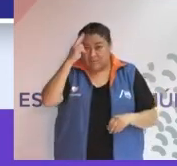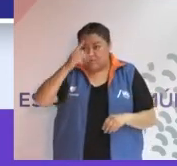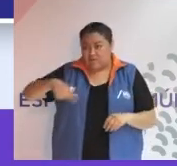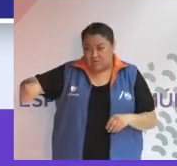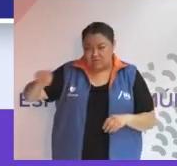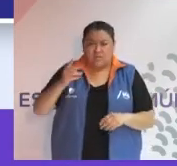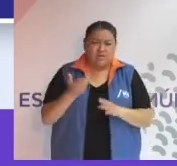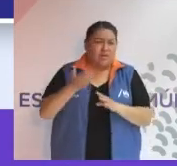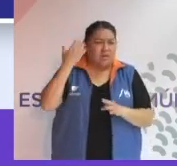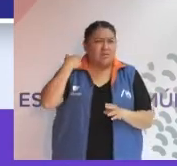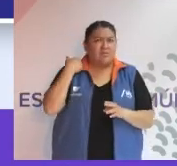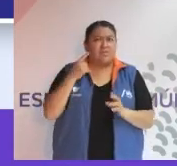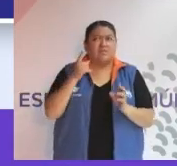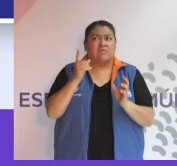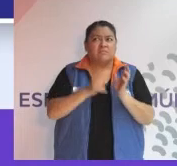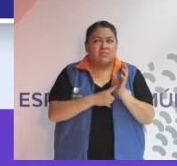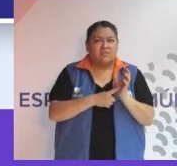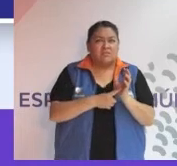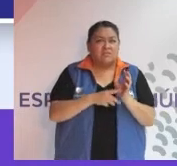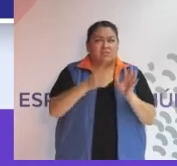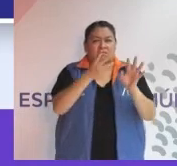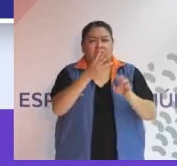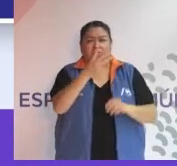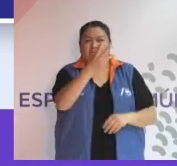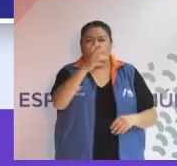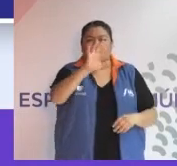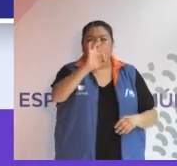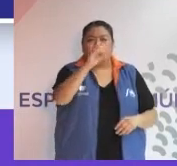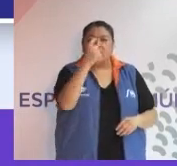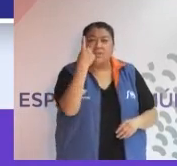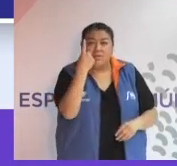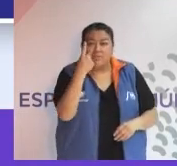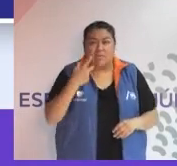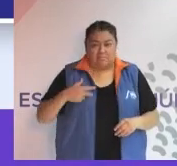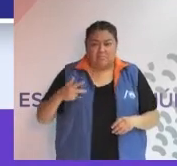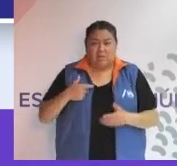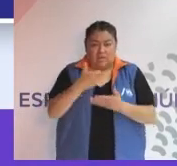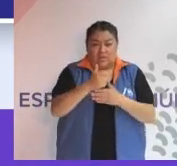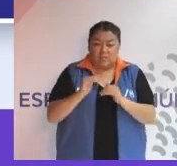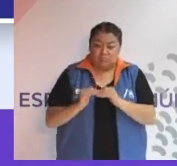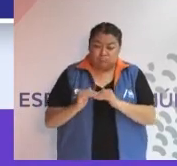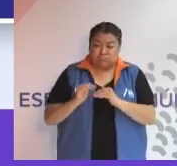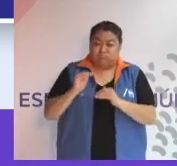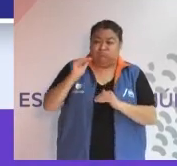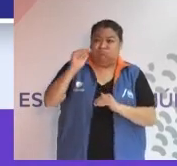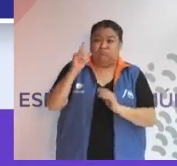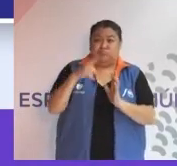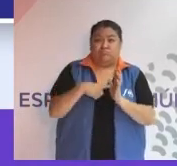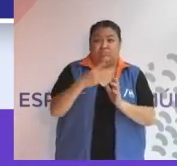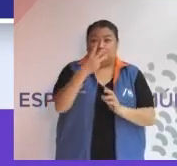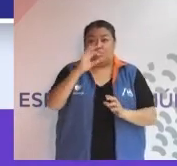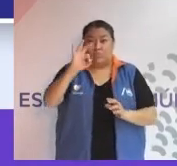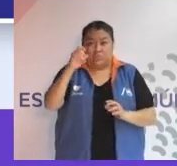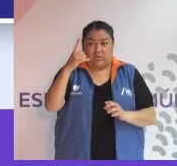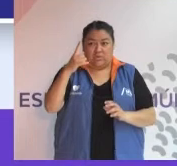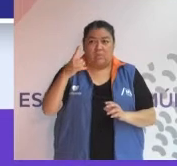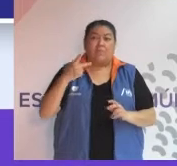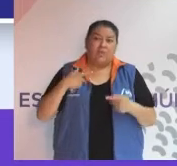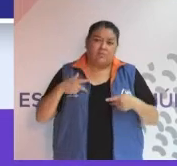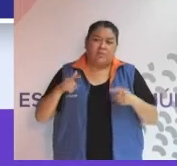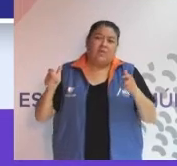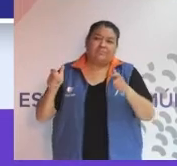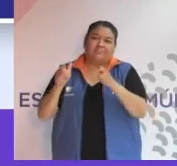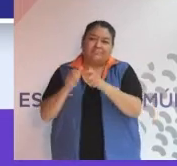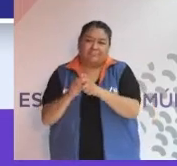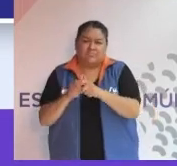de 1,341 pesos, pero menos gente donó. Eso fue lo que encontramos, que también se me hace como algo lógico que pasa. Pero la